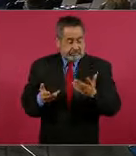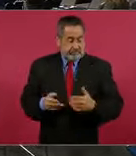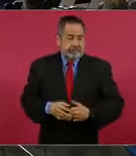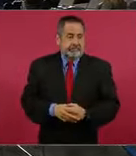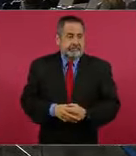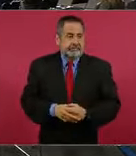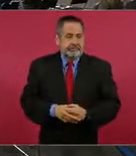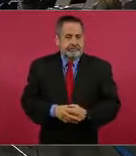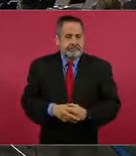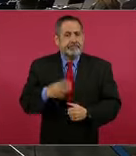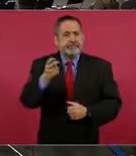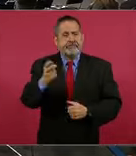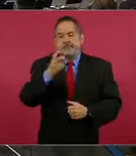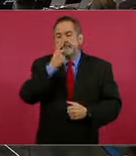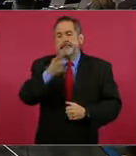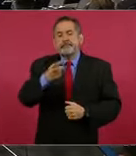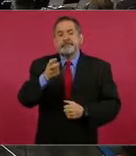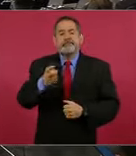Por eso, cuando se habla,